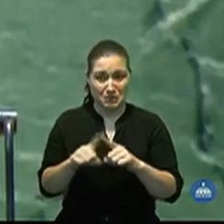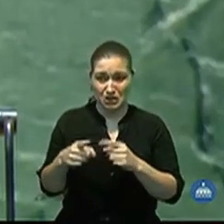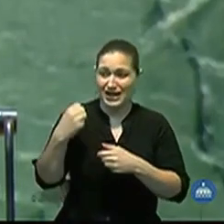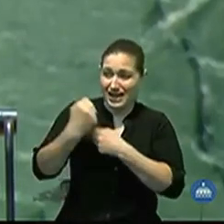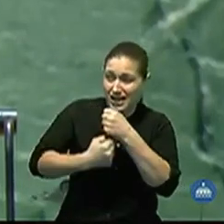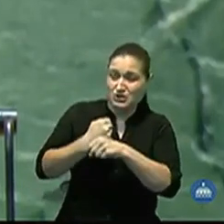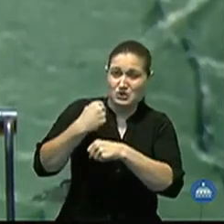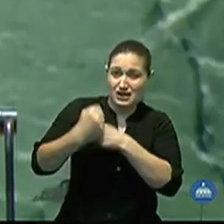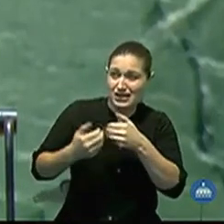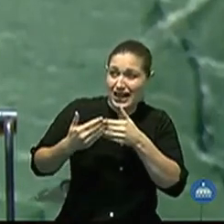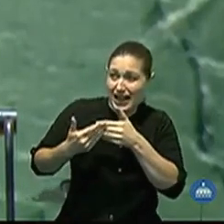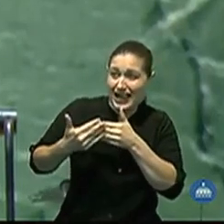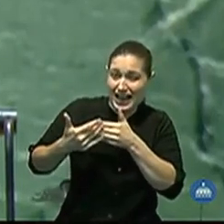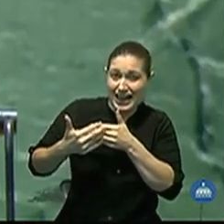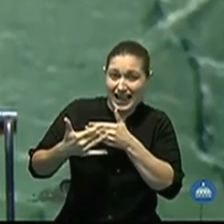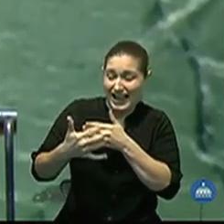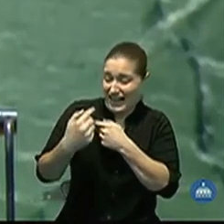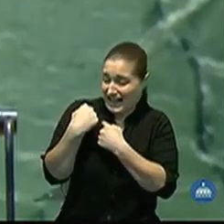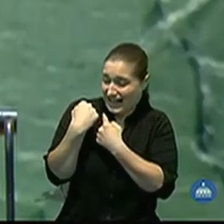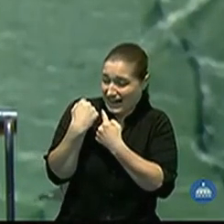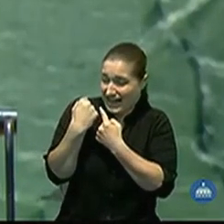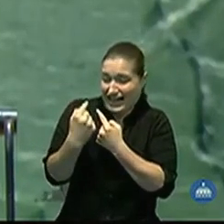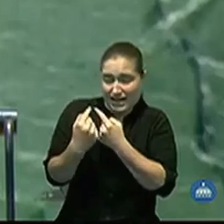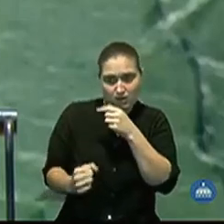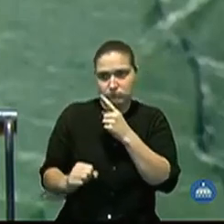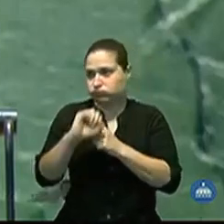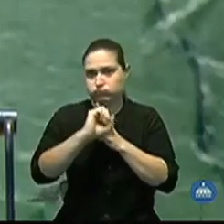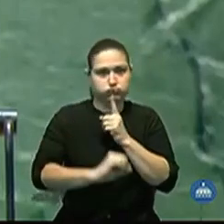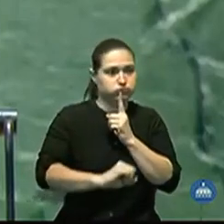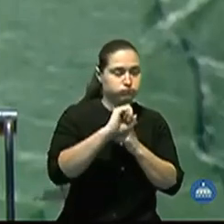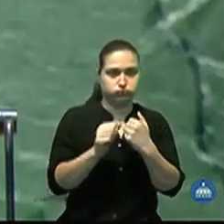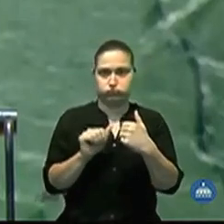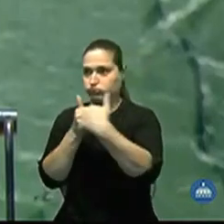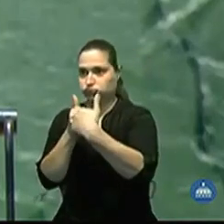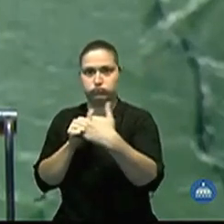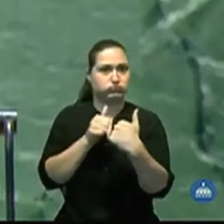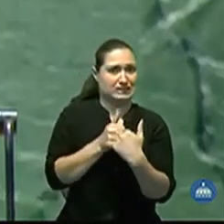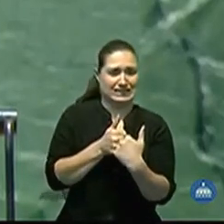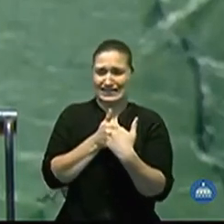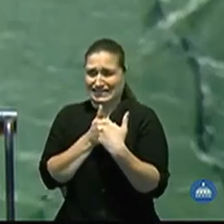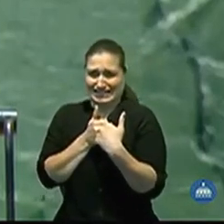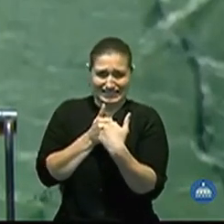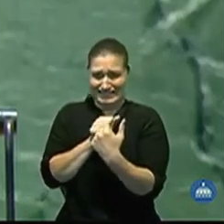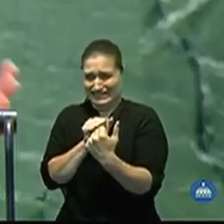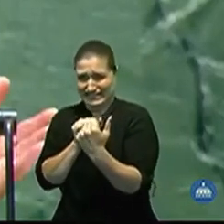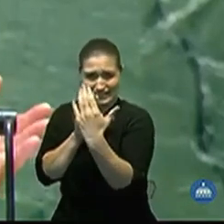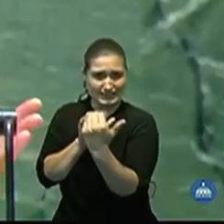han acumulado una serie de retos y desafíos que hoy desbordan su marco institucional,